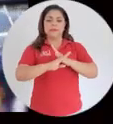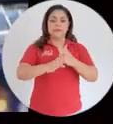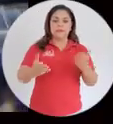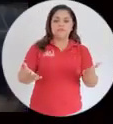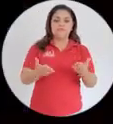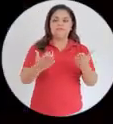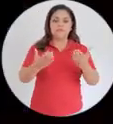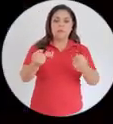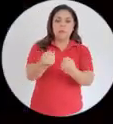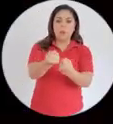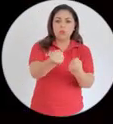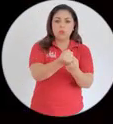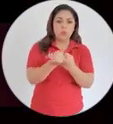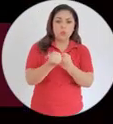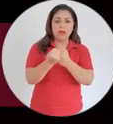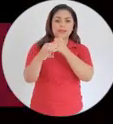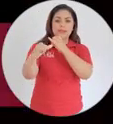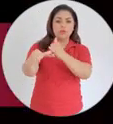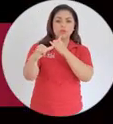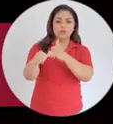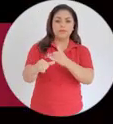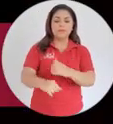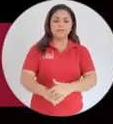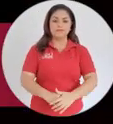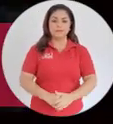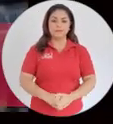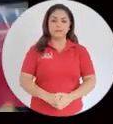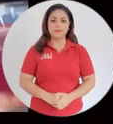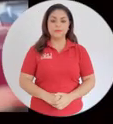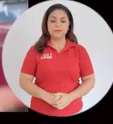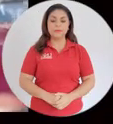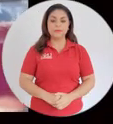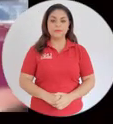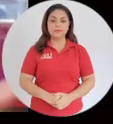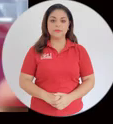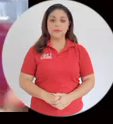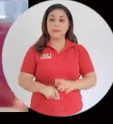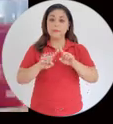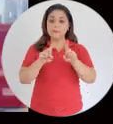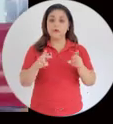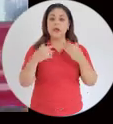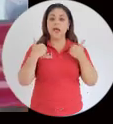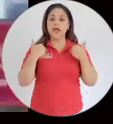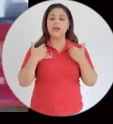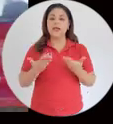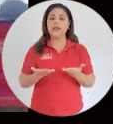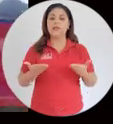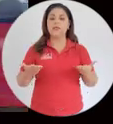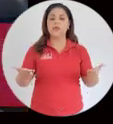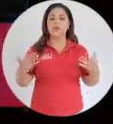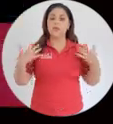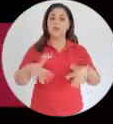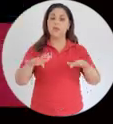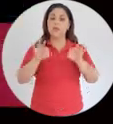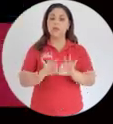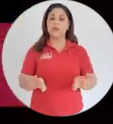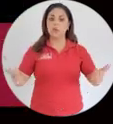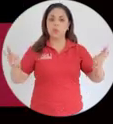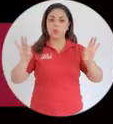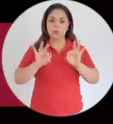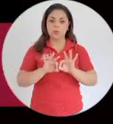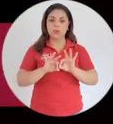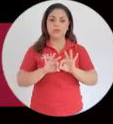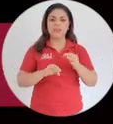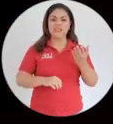las redes de apoyo y de denuncia. Sin embargo, hay elementos muy importantes, ¿verdad? Y